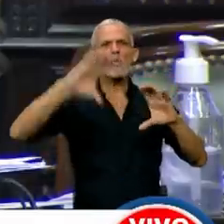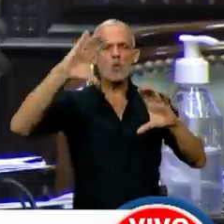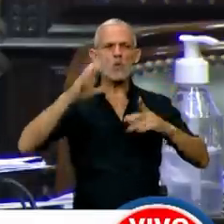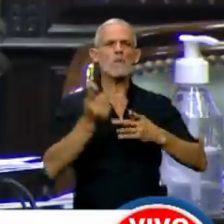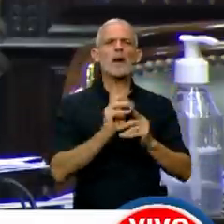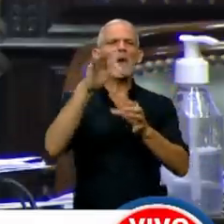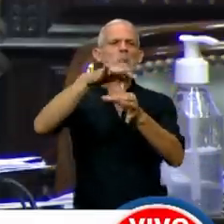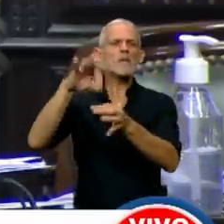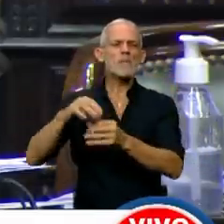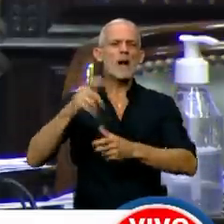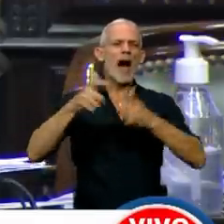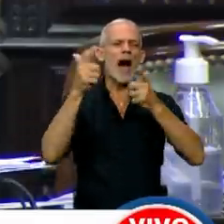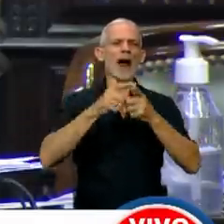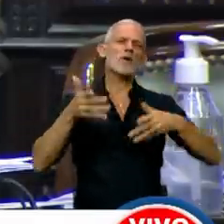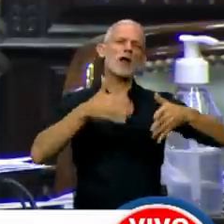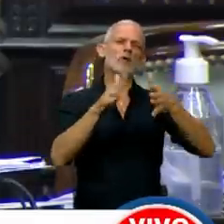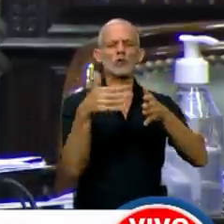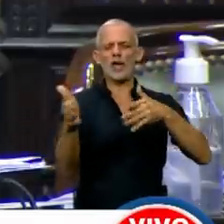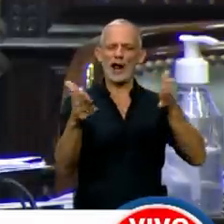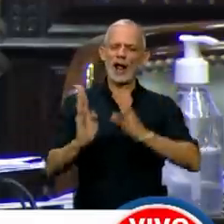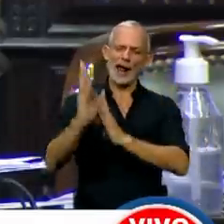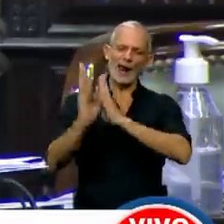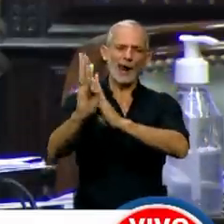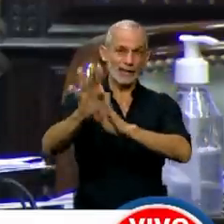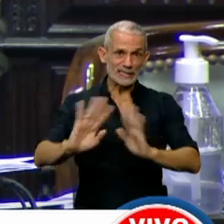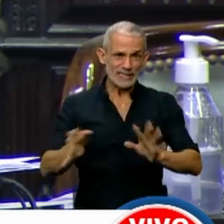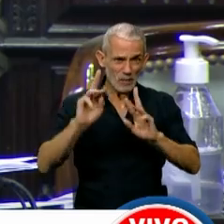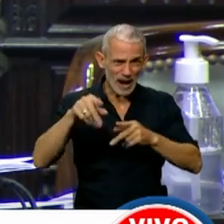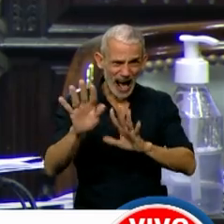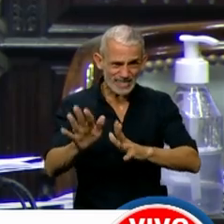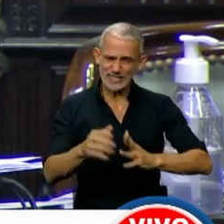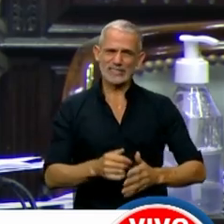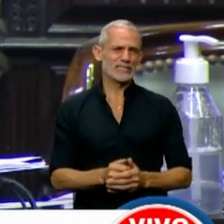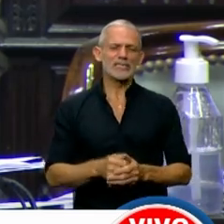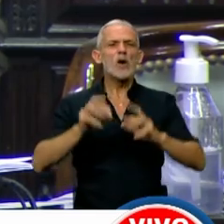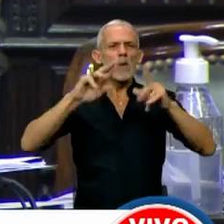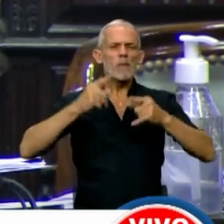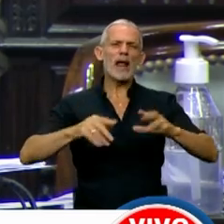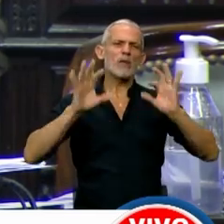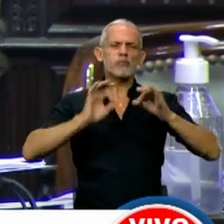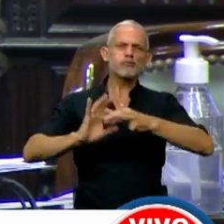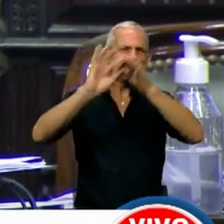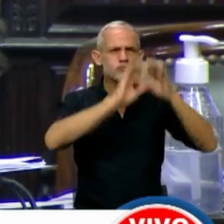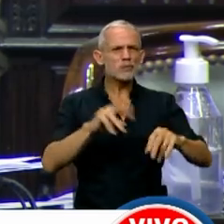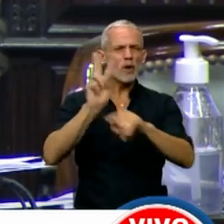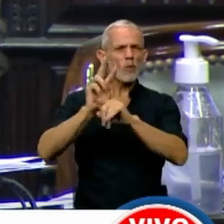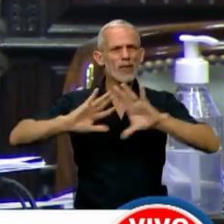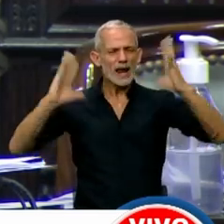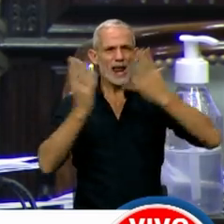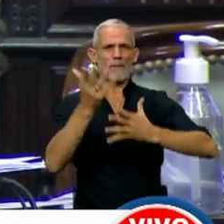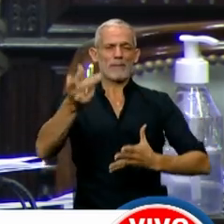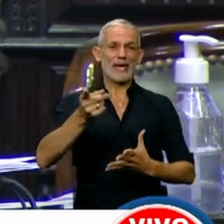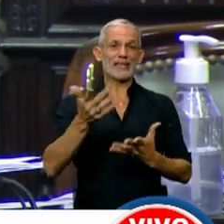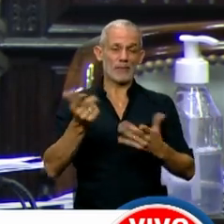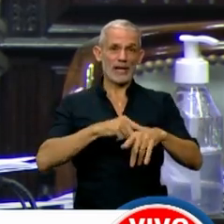para plantar árboles al costado de la ruta eso no es un plan forestal un plan forestal es un plan integral ambiental sustentable